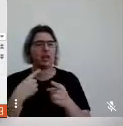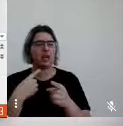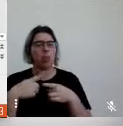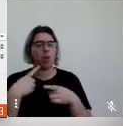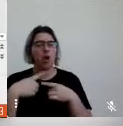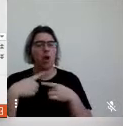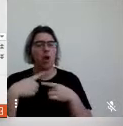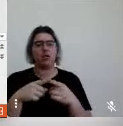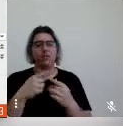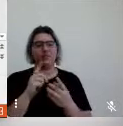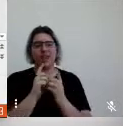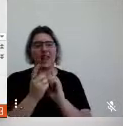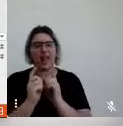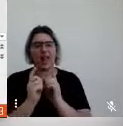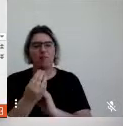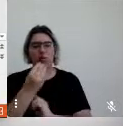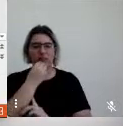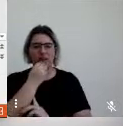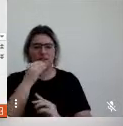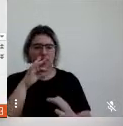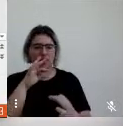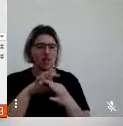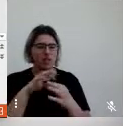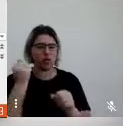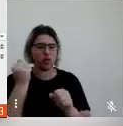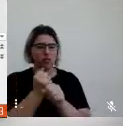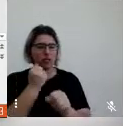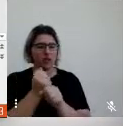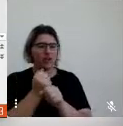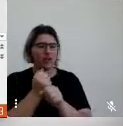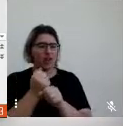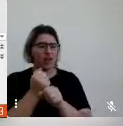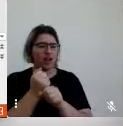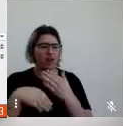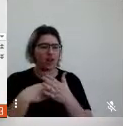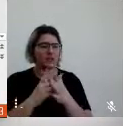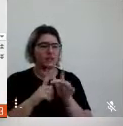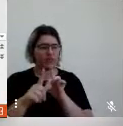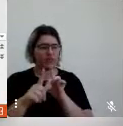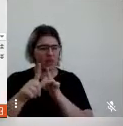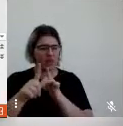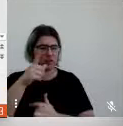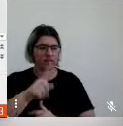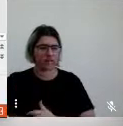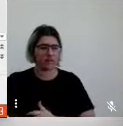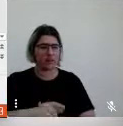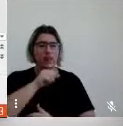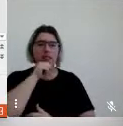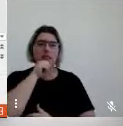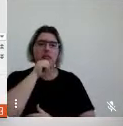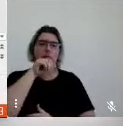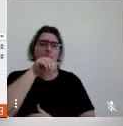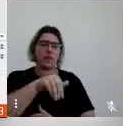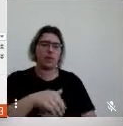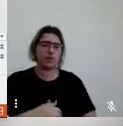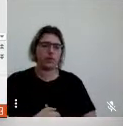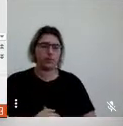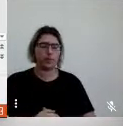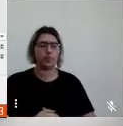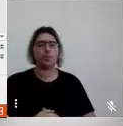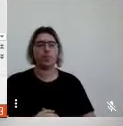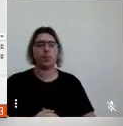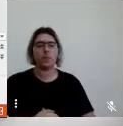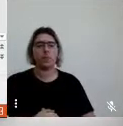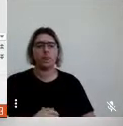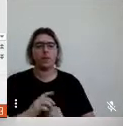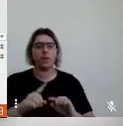en la alimentación, el trabajo, incluso los viajes y el envejecimiento que comentaba antes. Pero luego también hay una